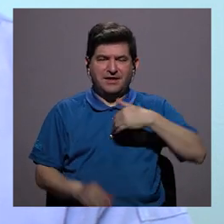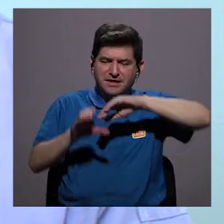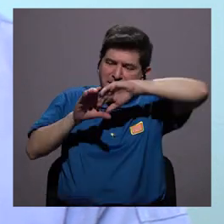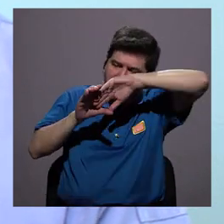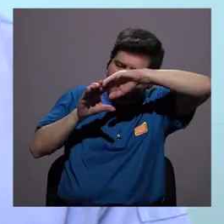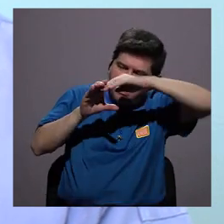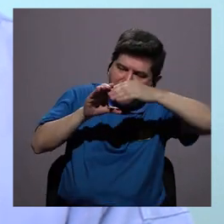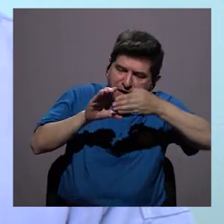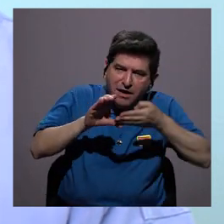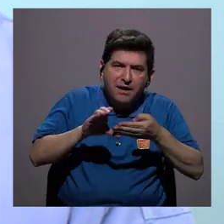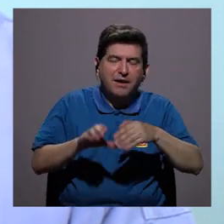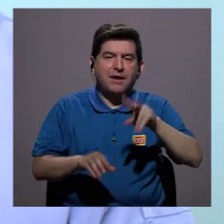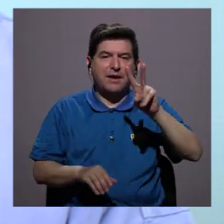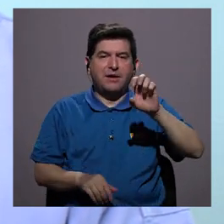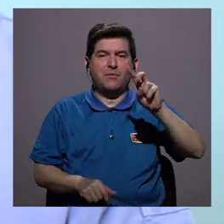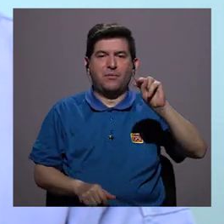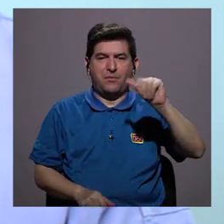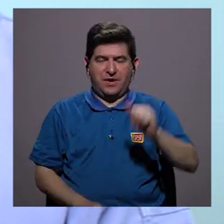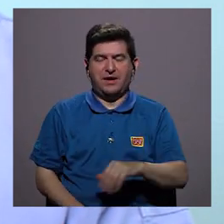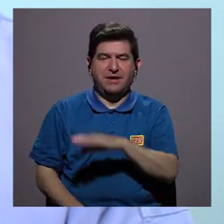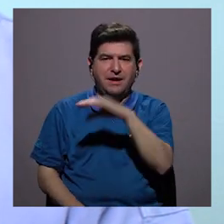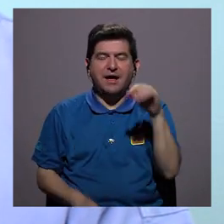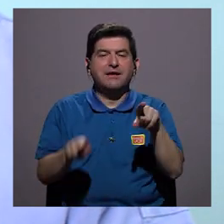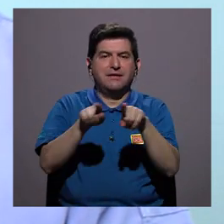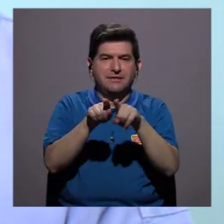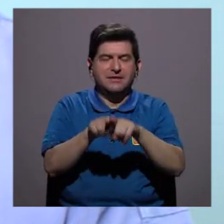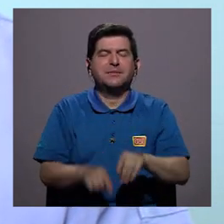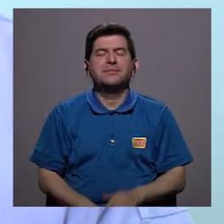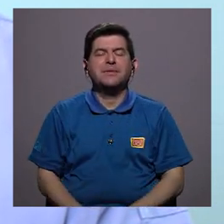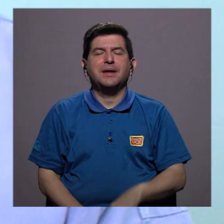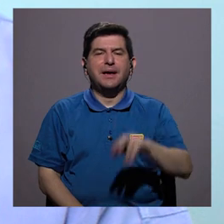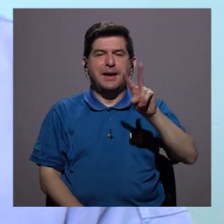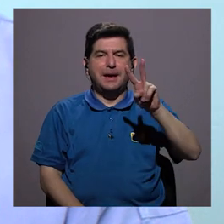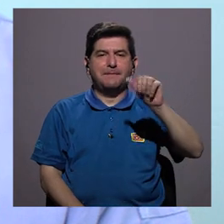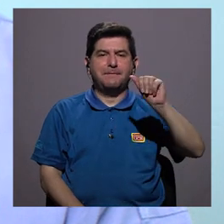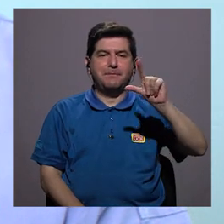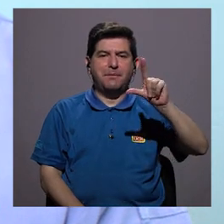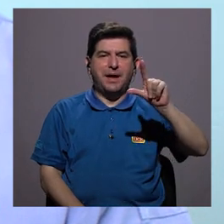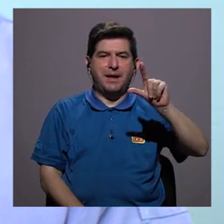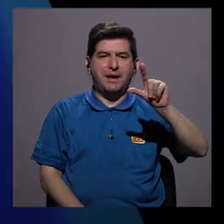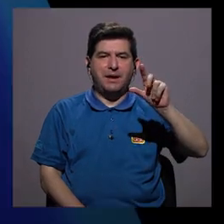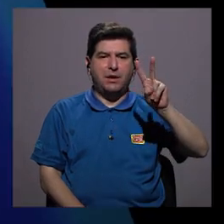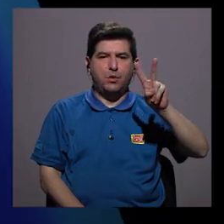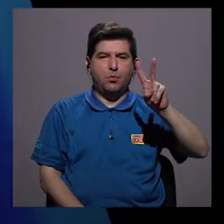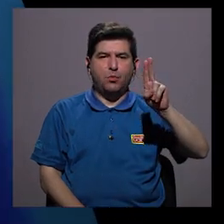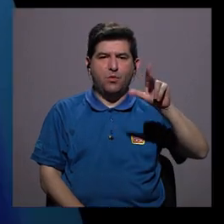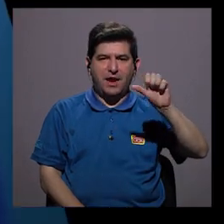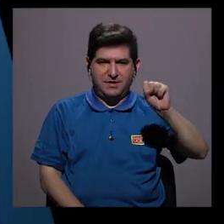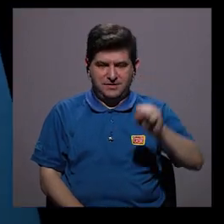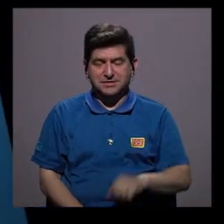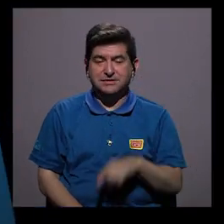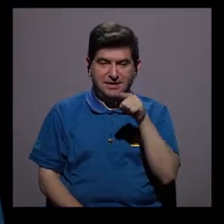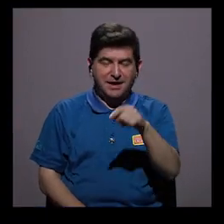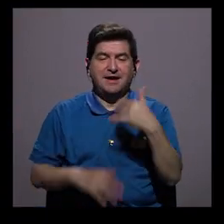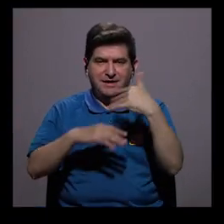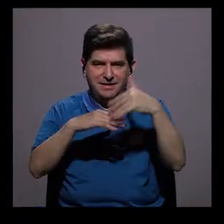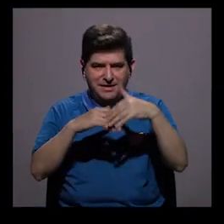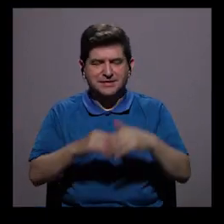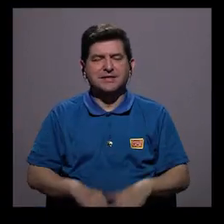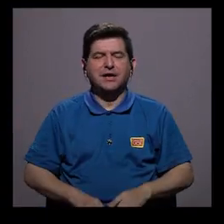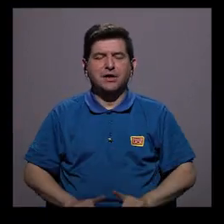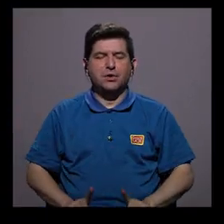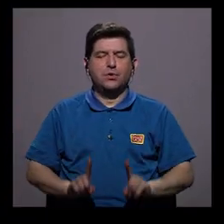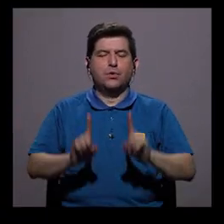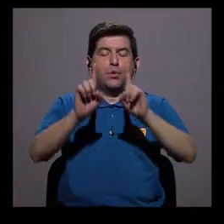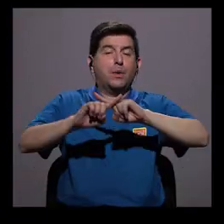de las paredes. Y un defecto en las válvulas. Las venas tienen válvulas que permiten que la sangre suba, pero no que se